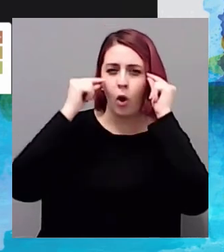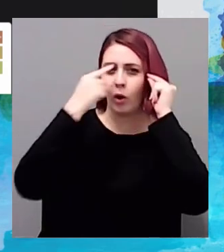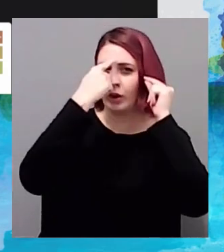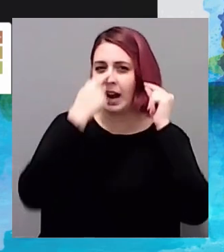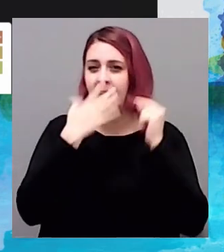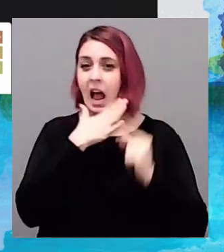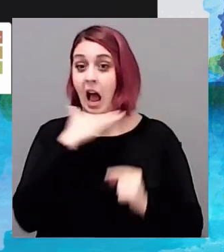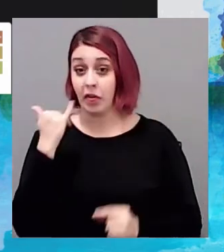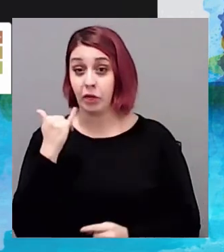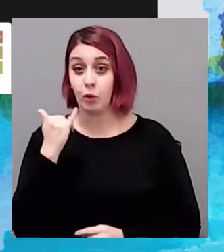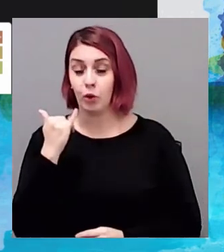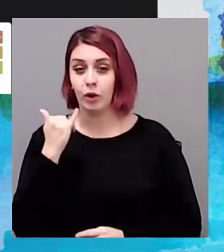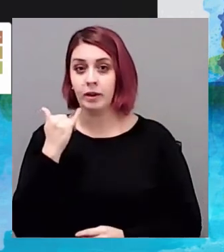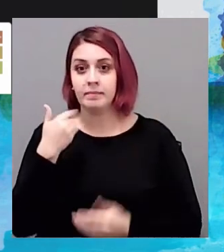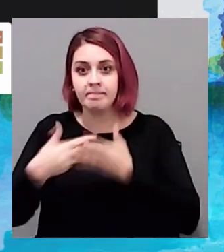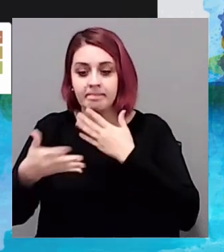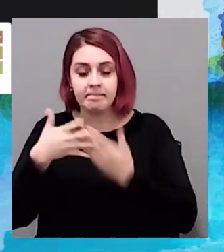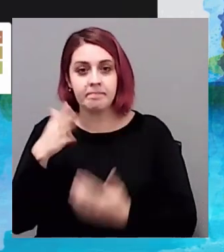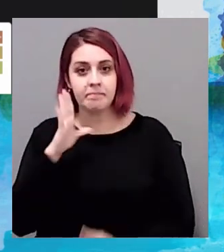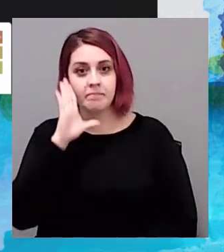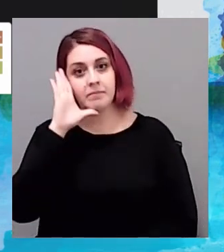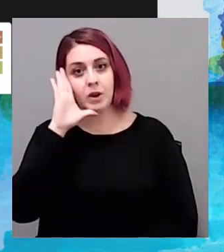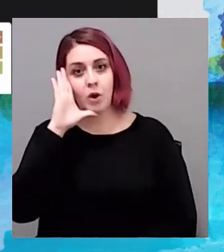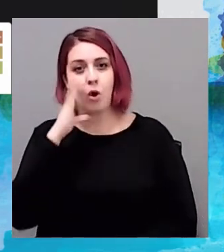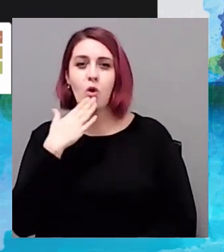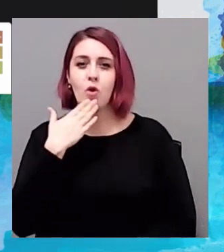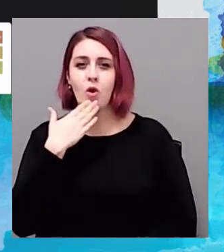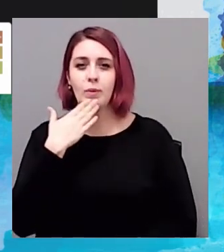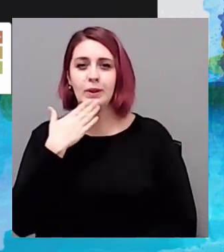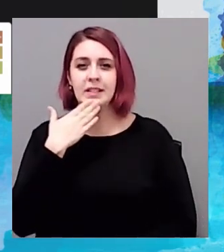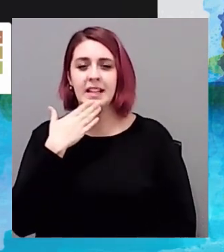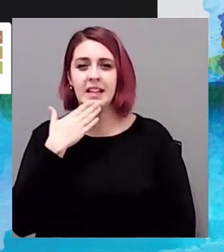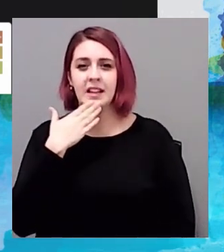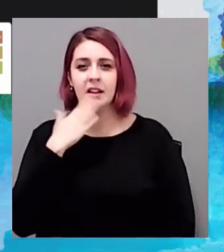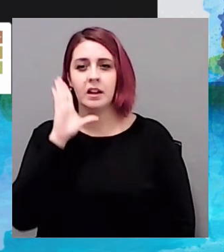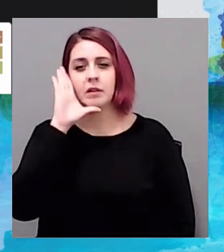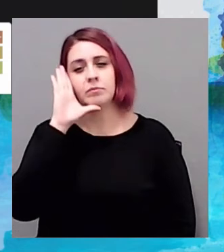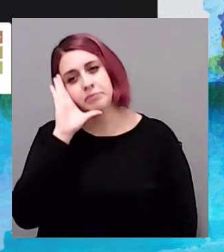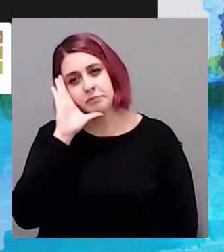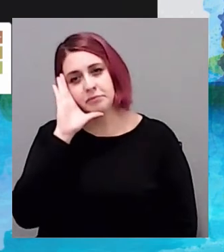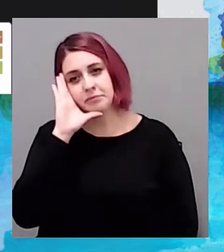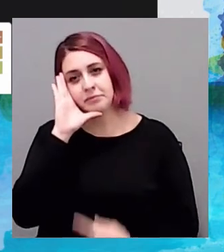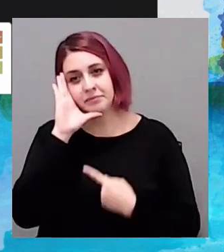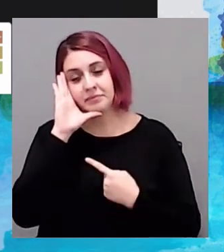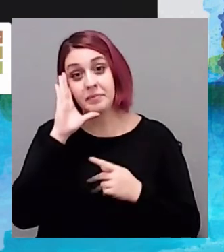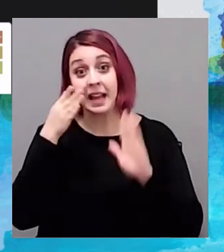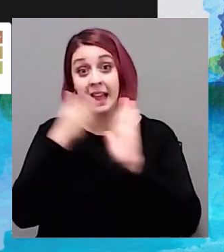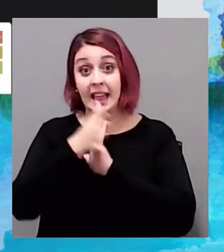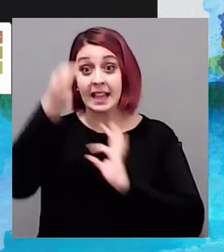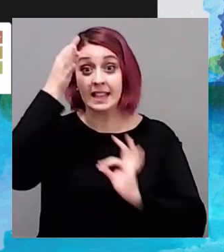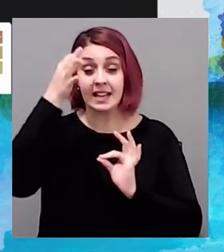azules, y la mano que parece sobre la que descansa la cara. En la descripción de esta